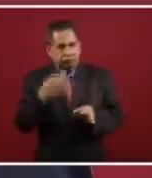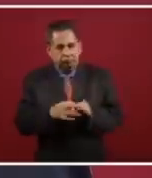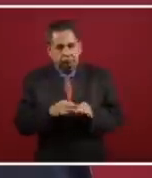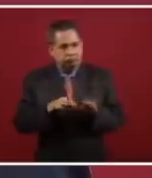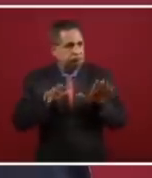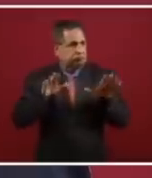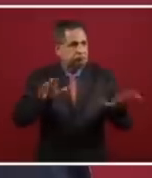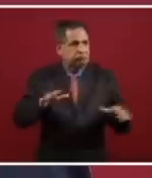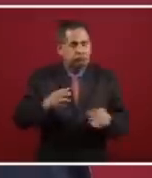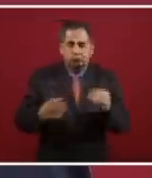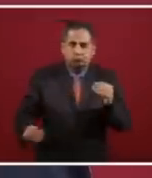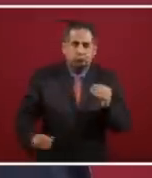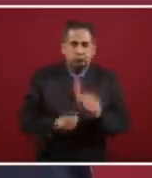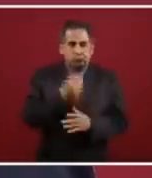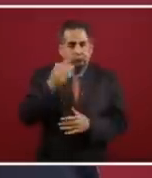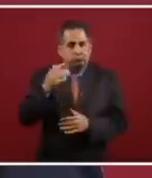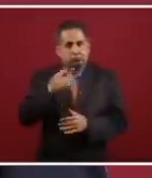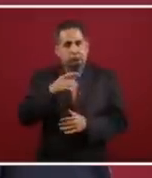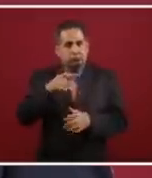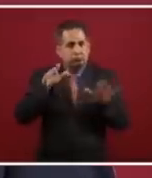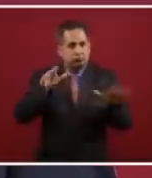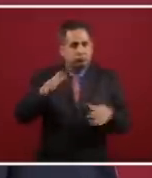este nuevo aeropuerto.